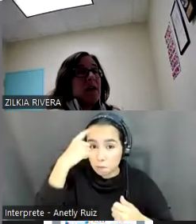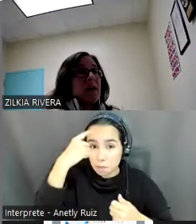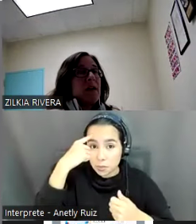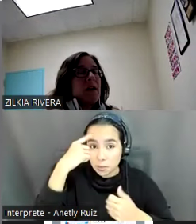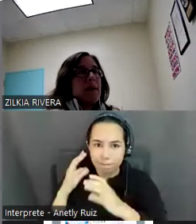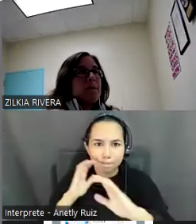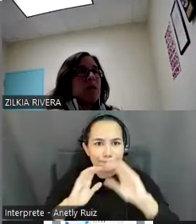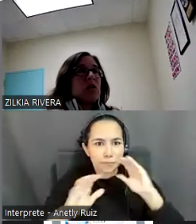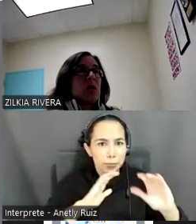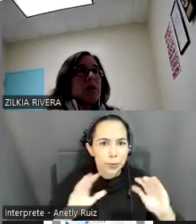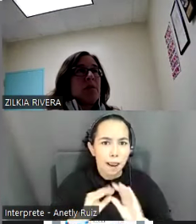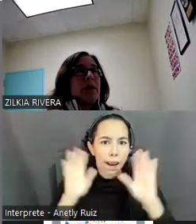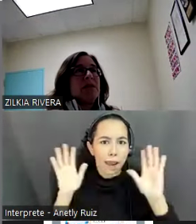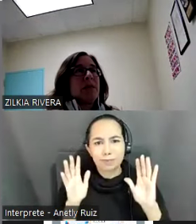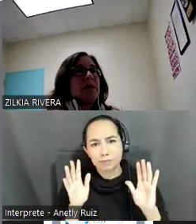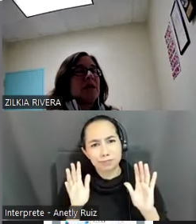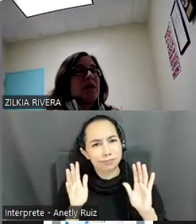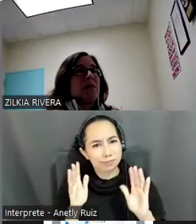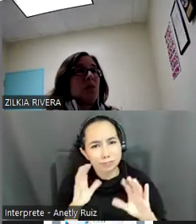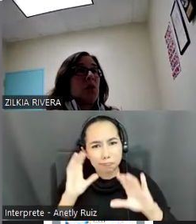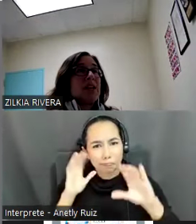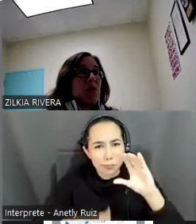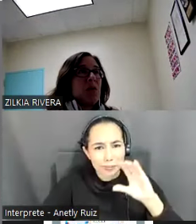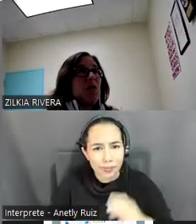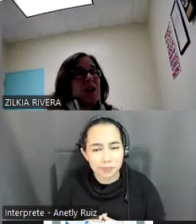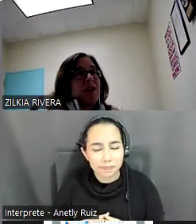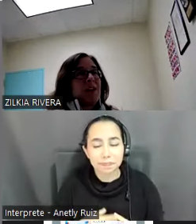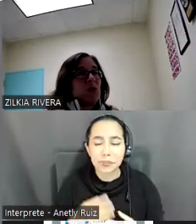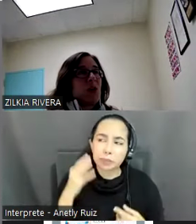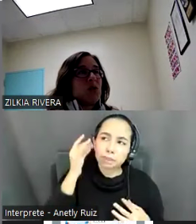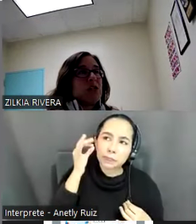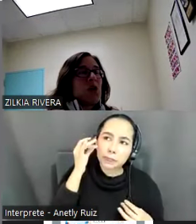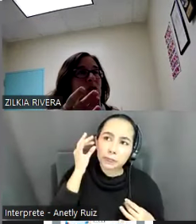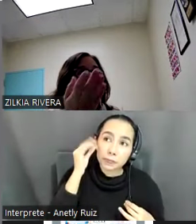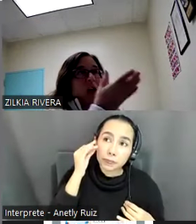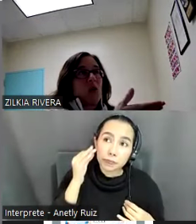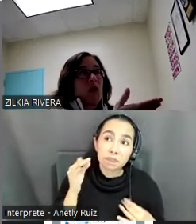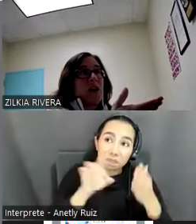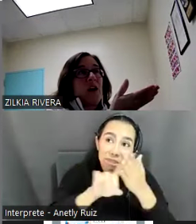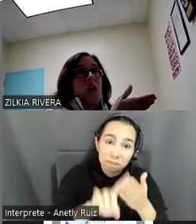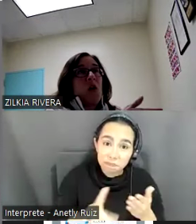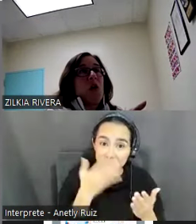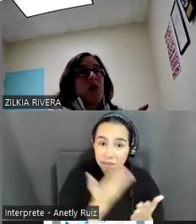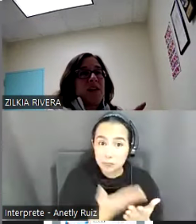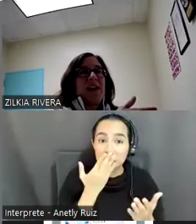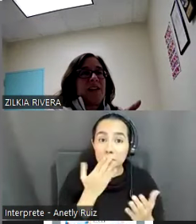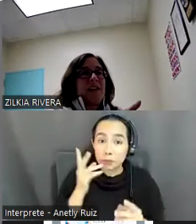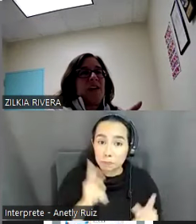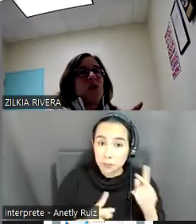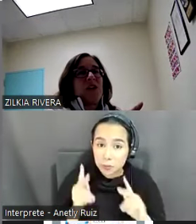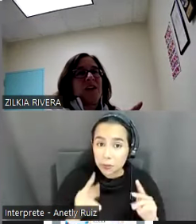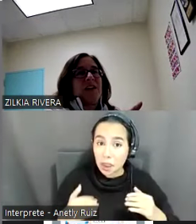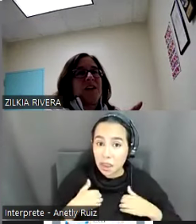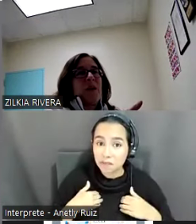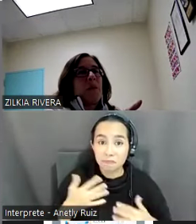física. Que eso también me hace pensar, porque sabemos y la literatura nos dice que condiciones crónicas como las